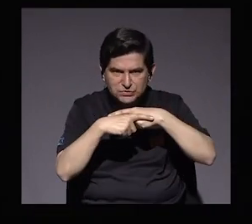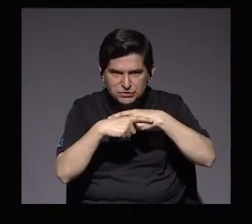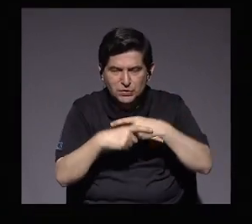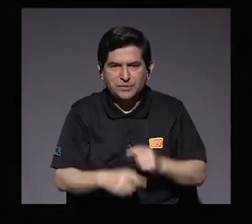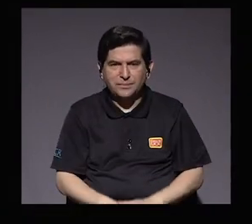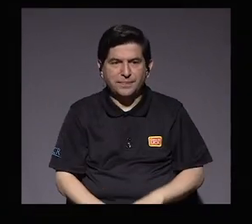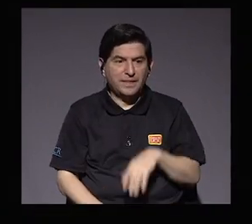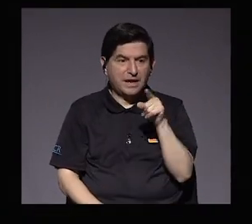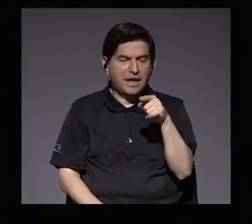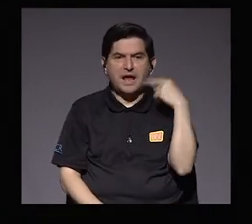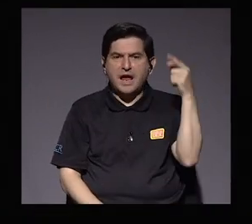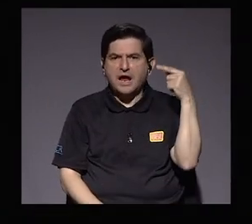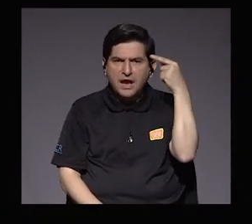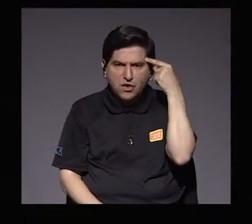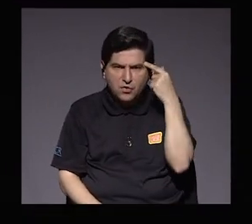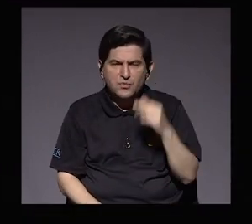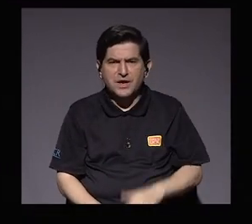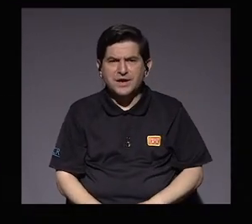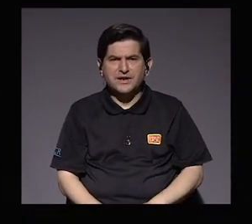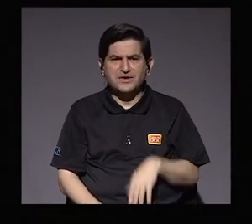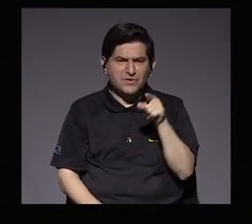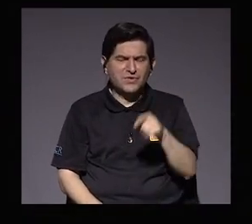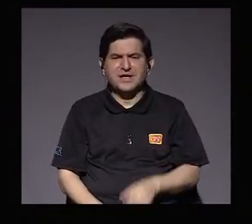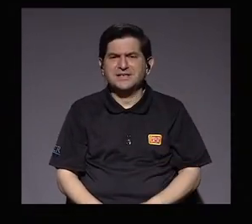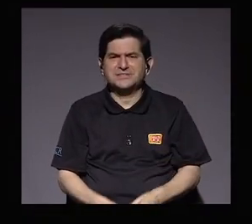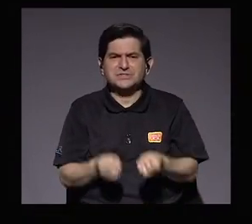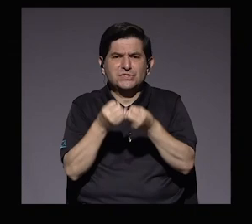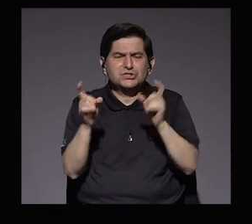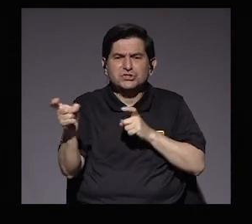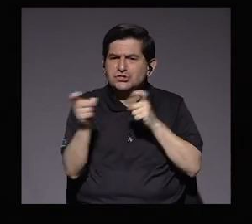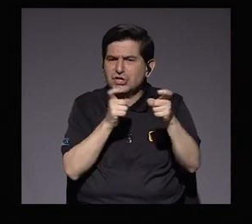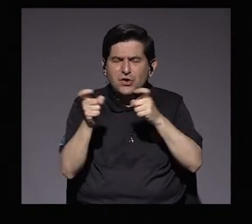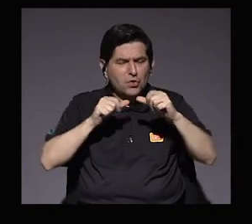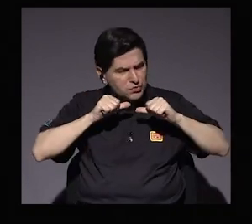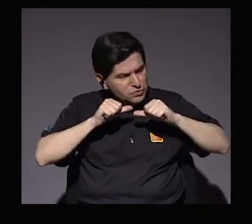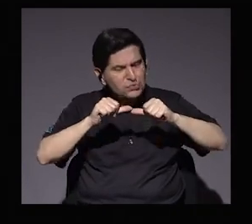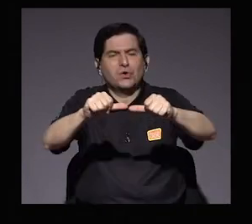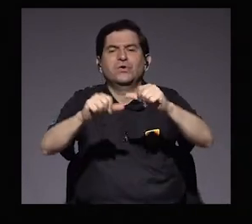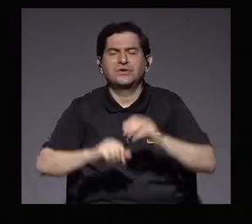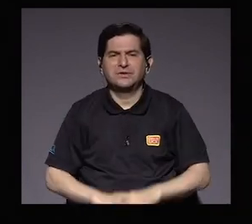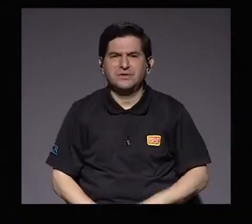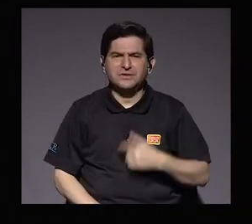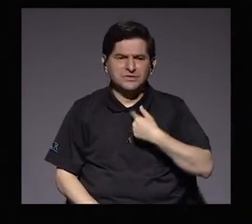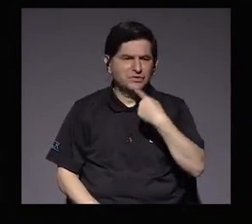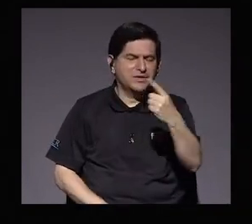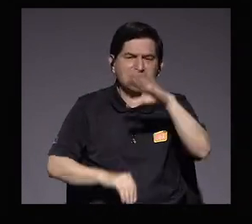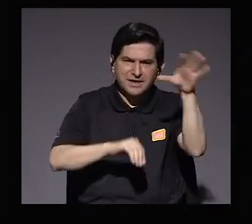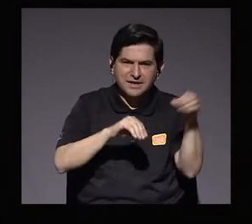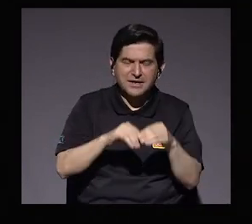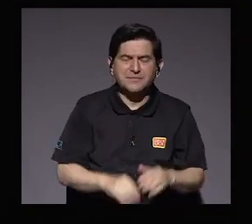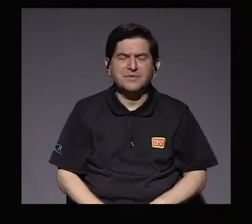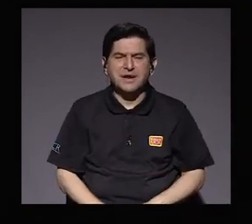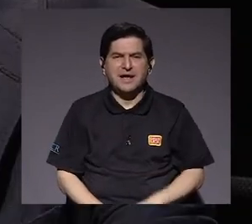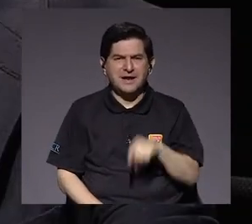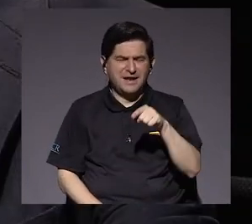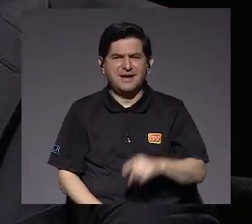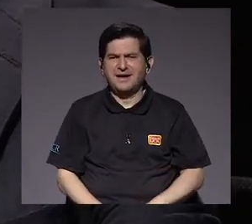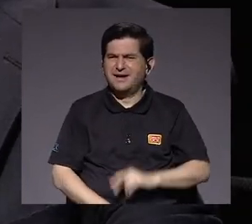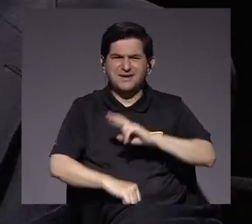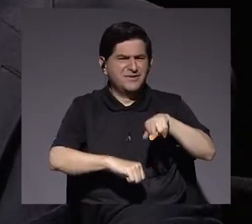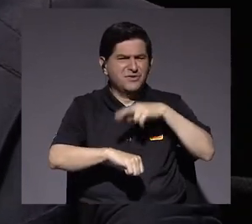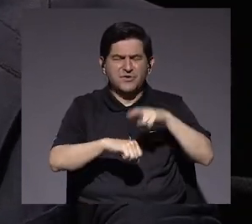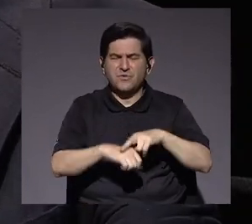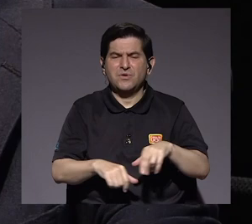descontroló. Es como el gobierno ha estado en ese descontrol de manera permanente. Sumando a ese descontrol, yo diría que hay una irregularidad en puestos clave.